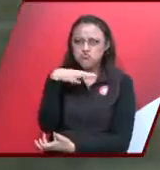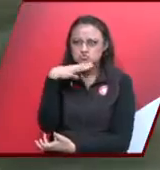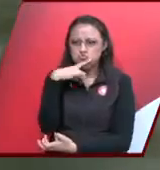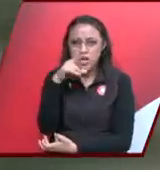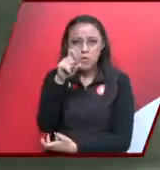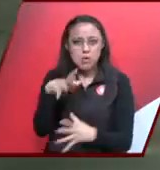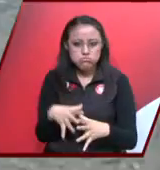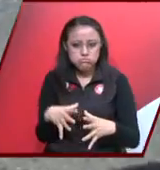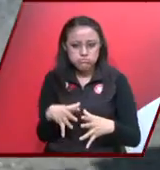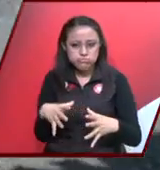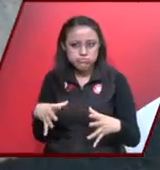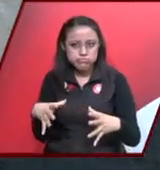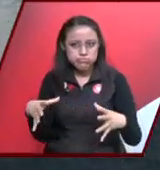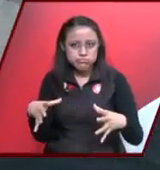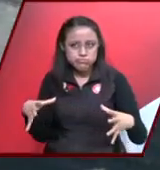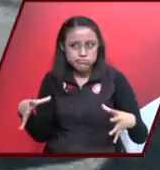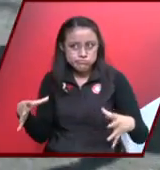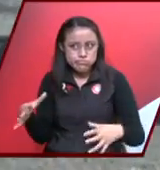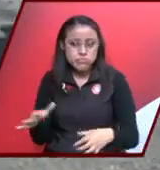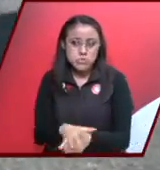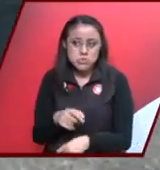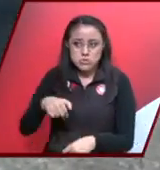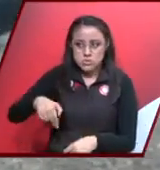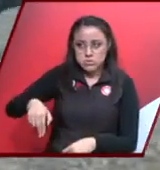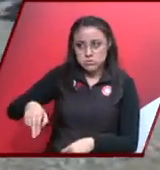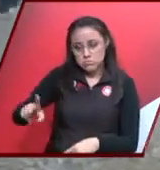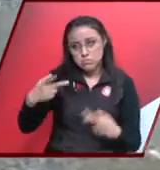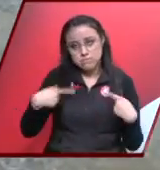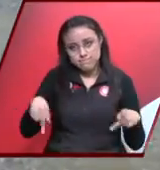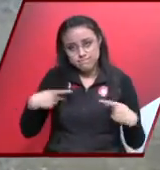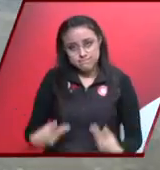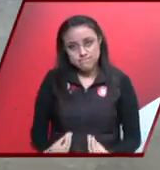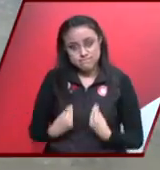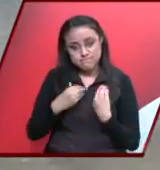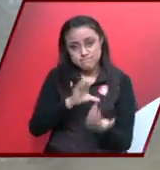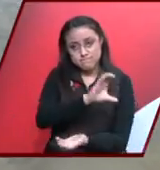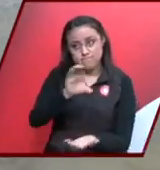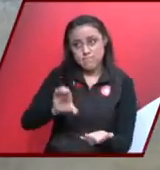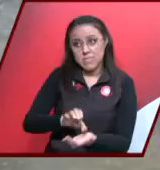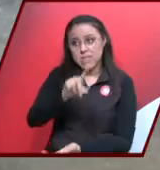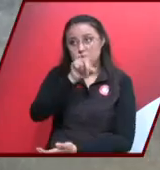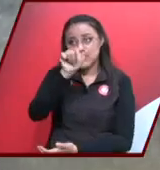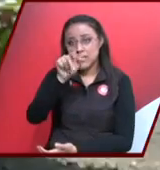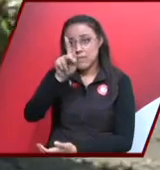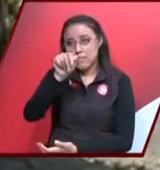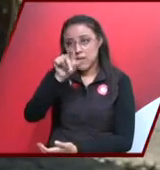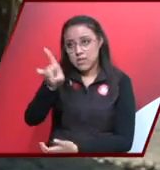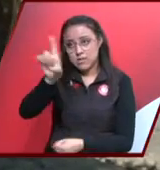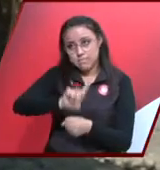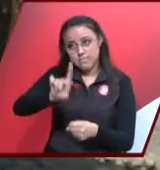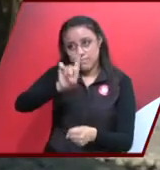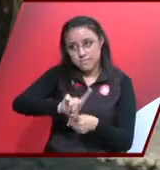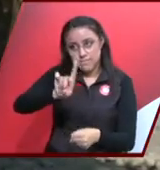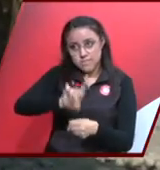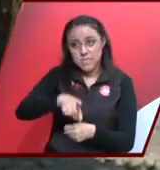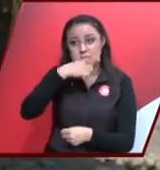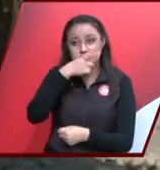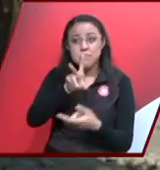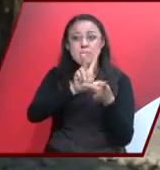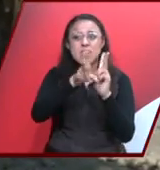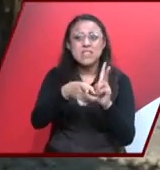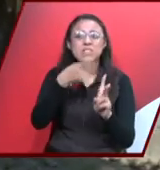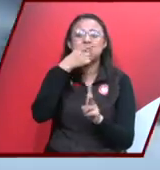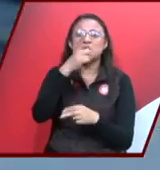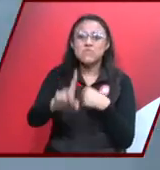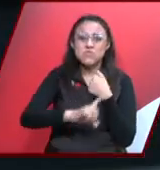de aguas negras, por las que han tenido que pasar los habitantes de la colonia Zapata todos los días. A pesar de que los vecinos han